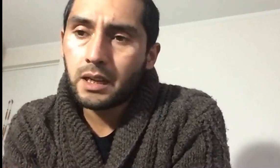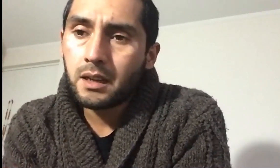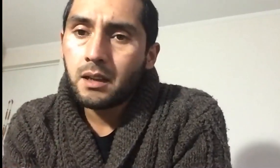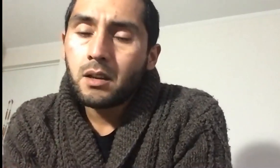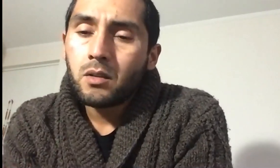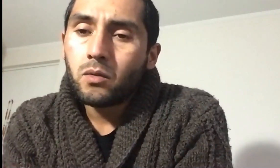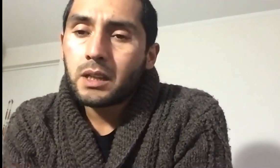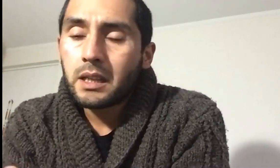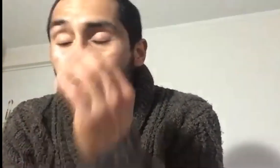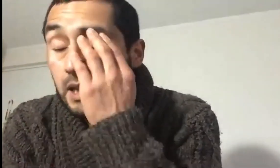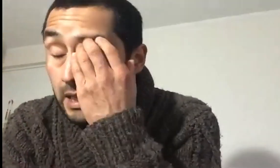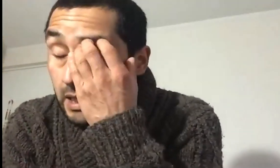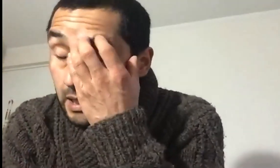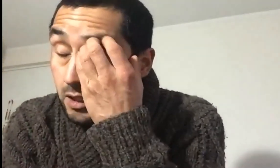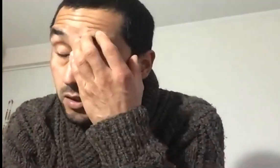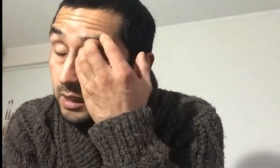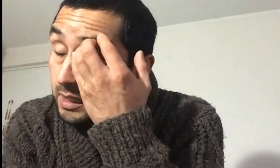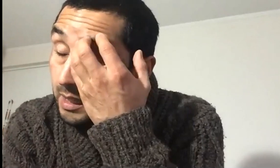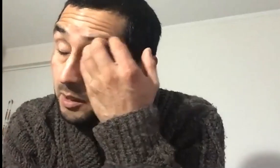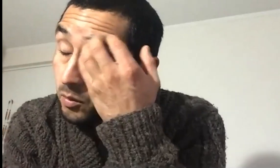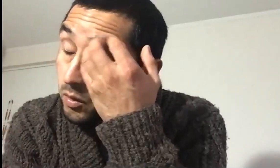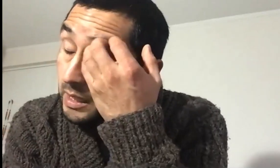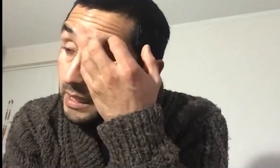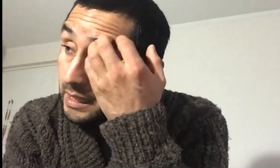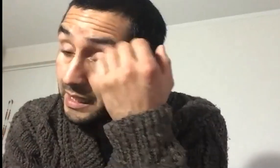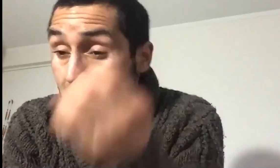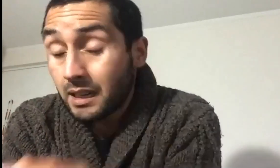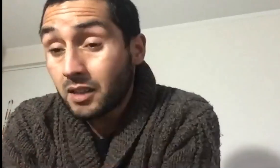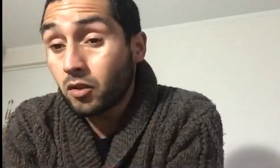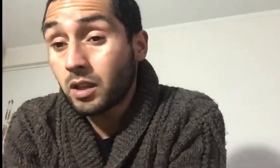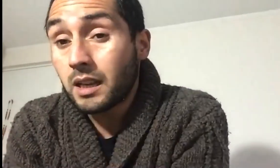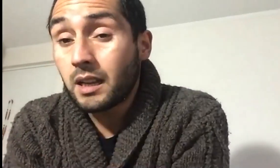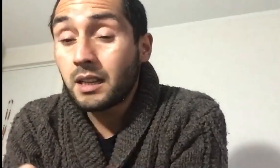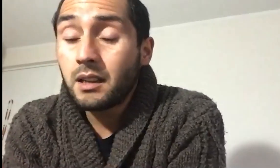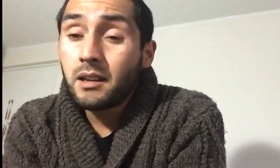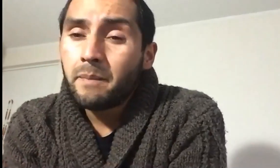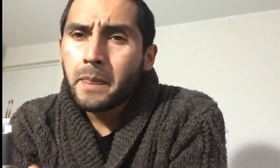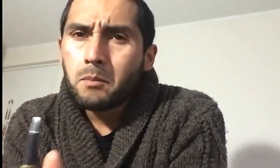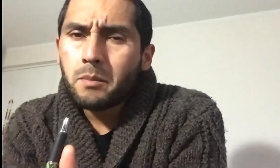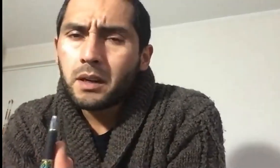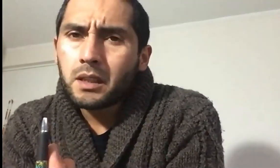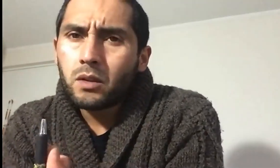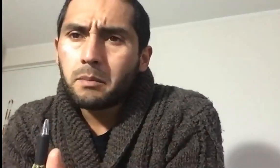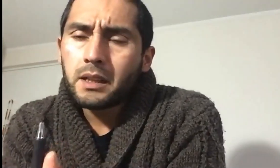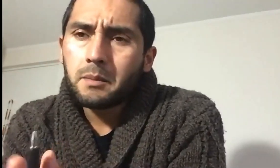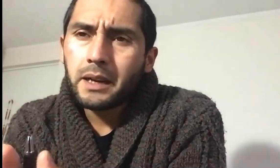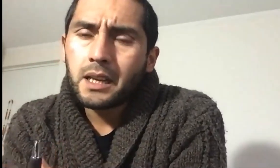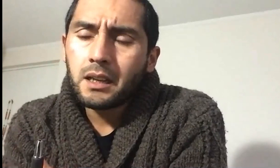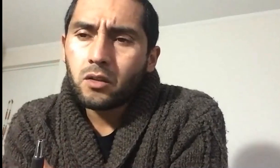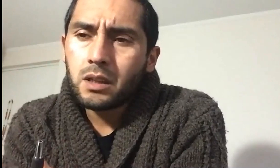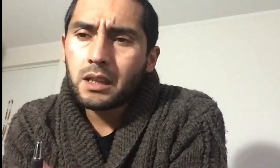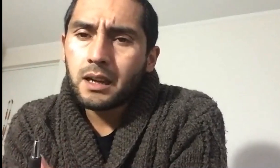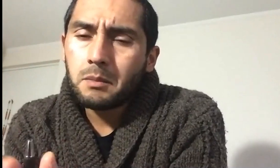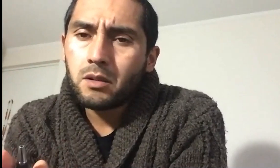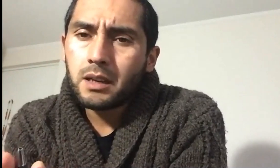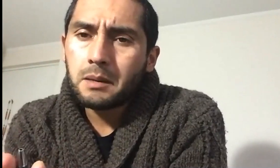son una de los grandes capítulos en la línea de la neurología. Y muy particularmente para quienes